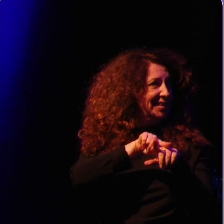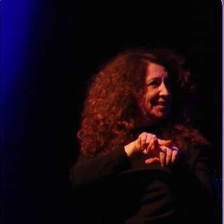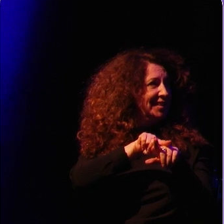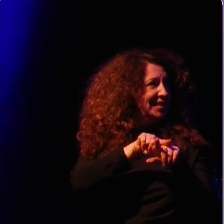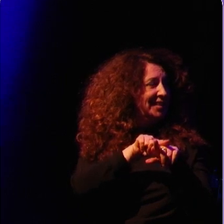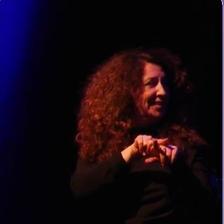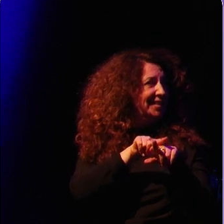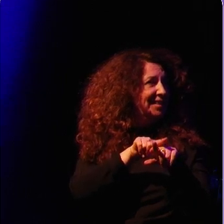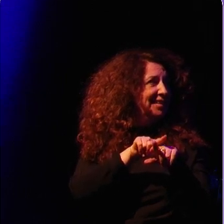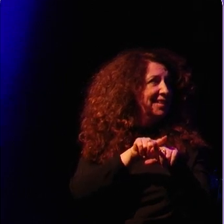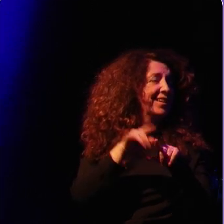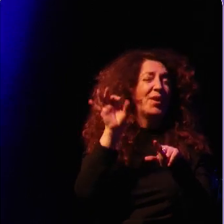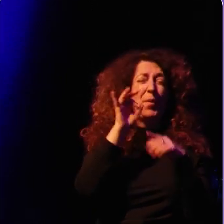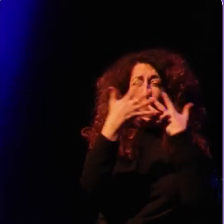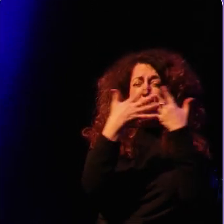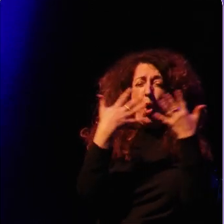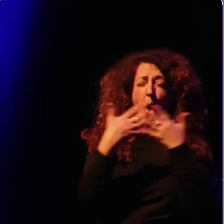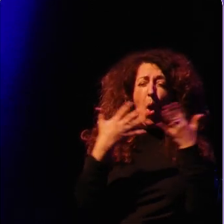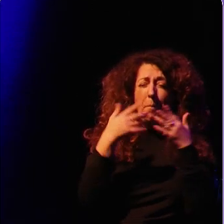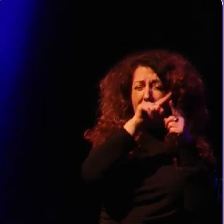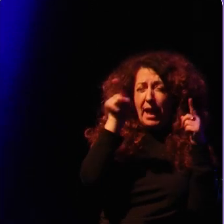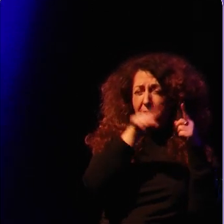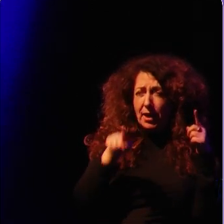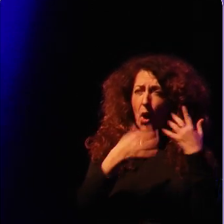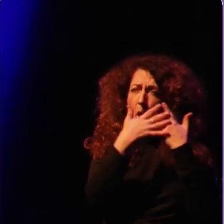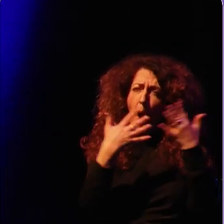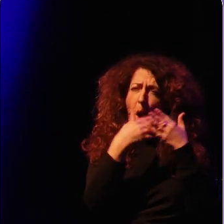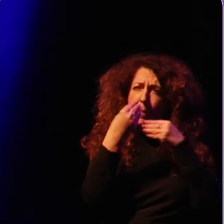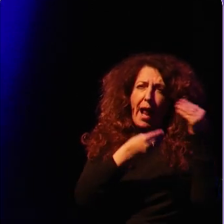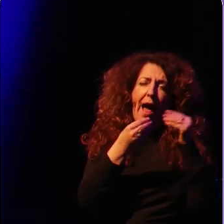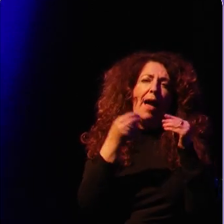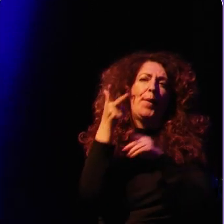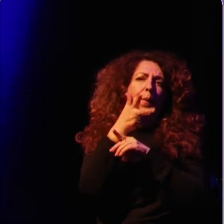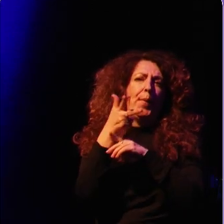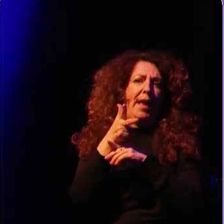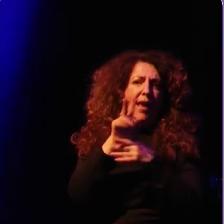y o combino todas las anteriores.